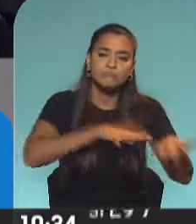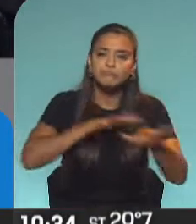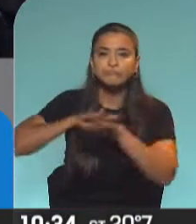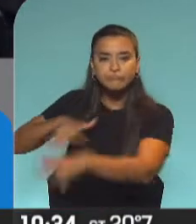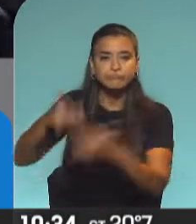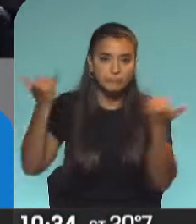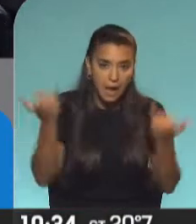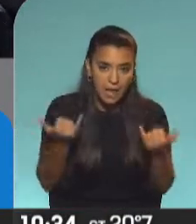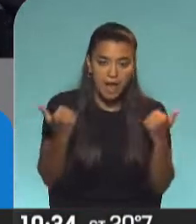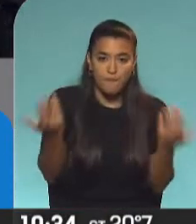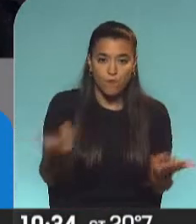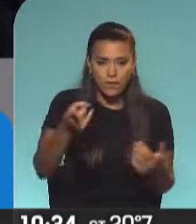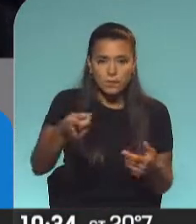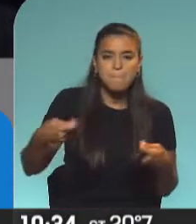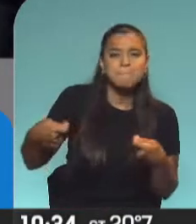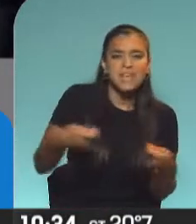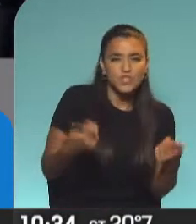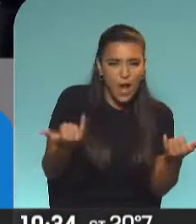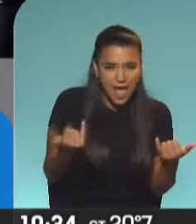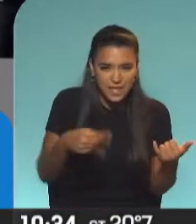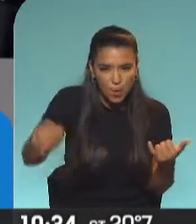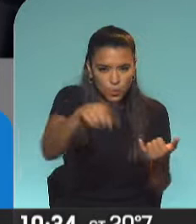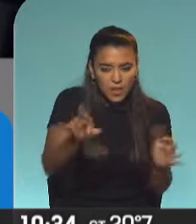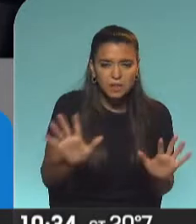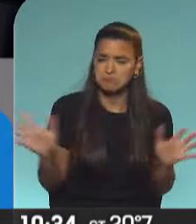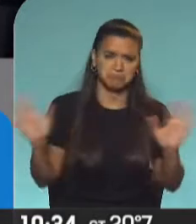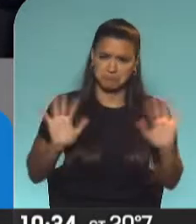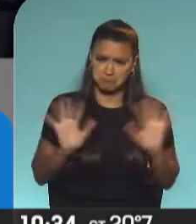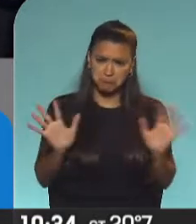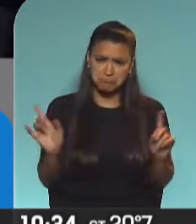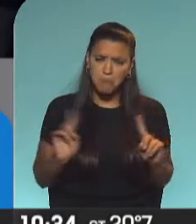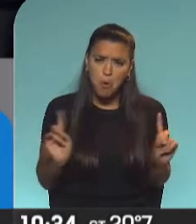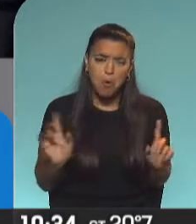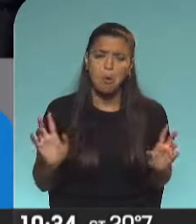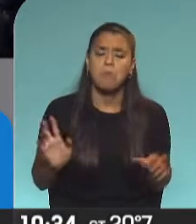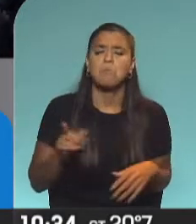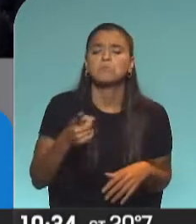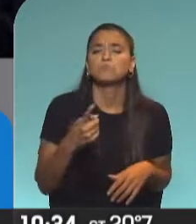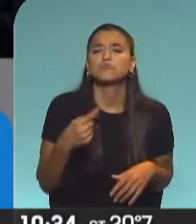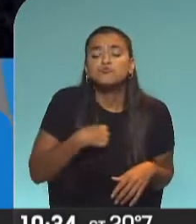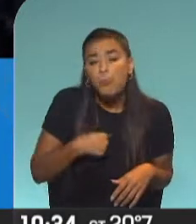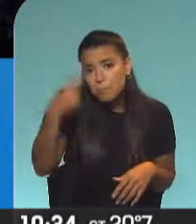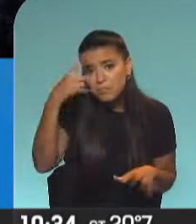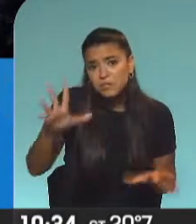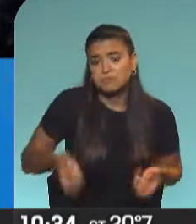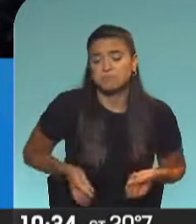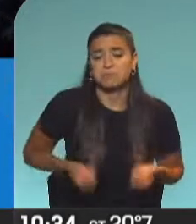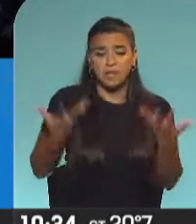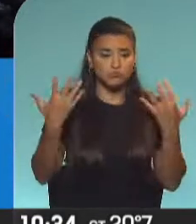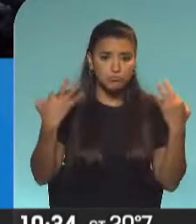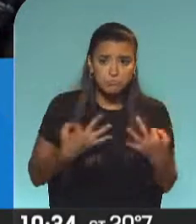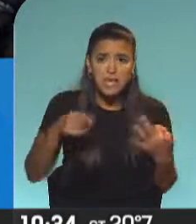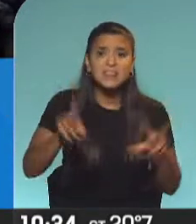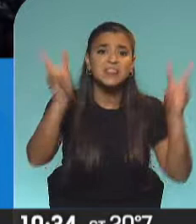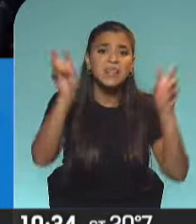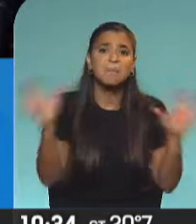del Congreso. ¿Eso los presiona a ustedes? Para nada. Yo creo que es una expresión genuina de que este es un